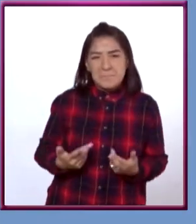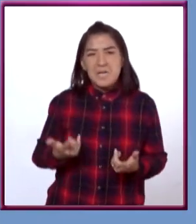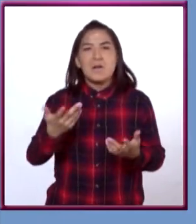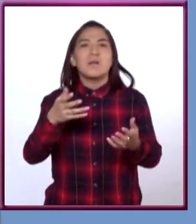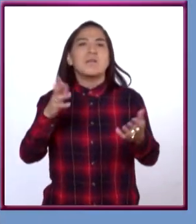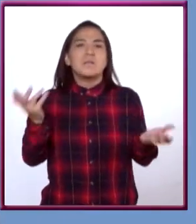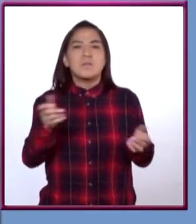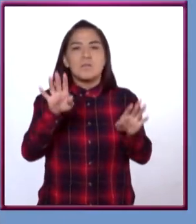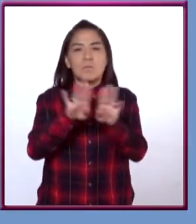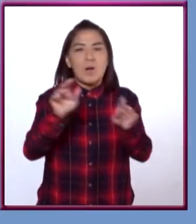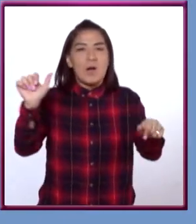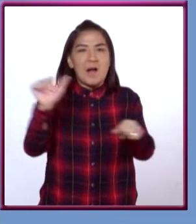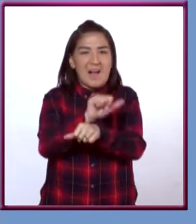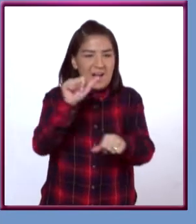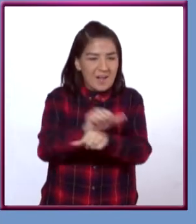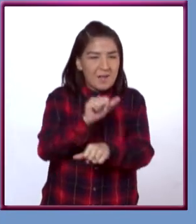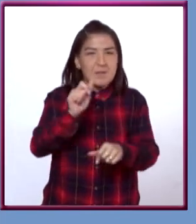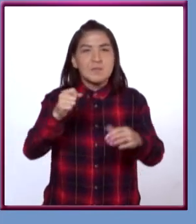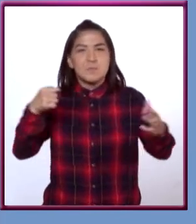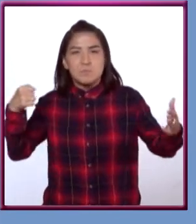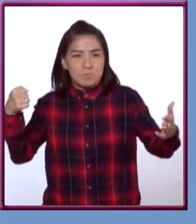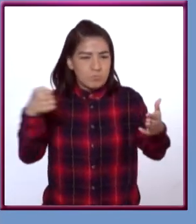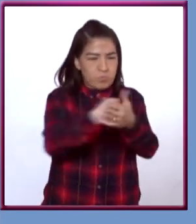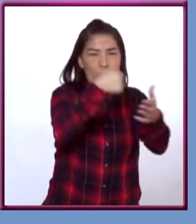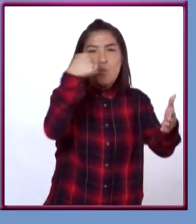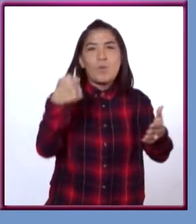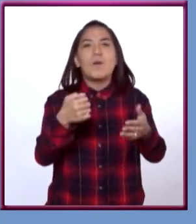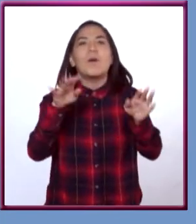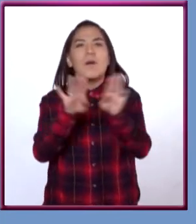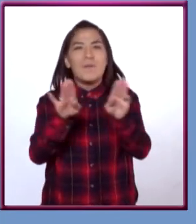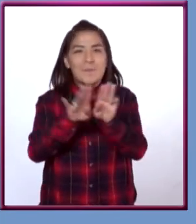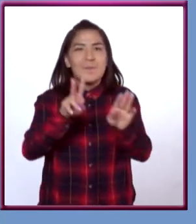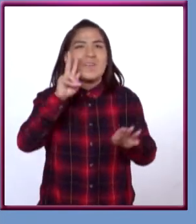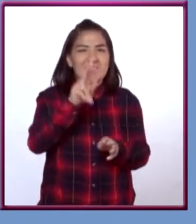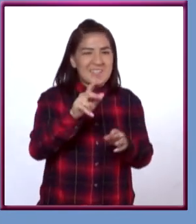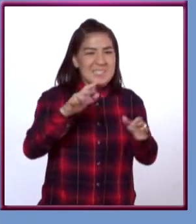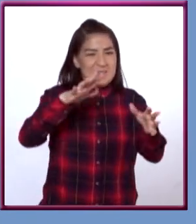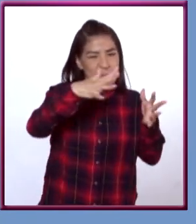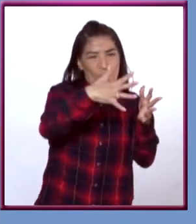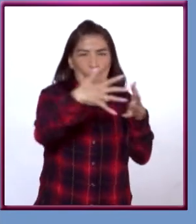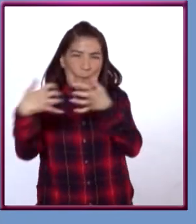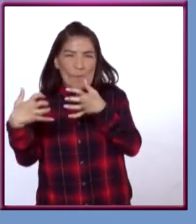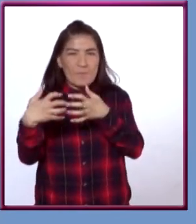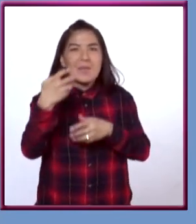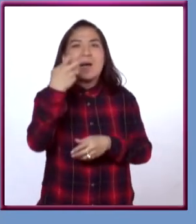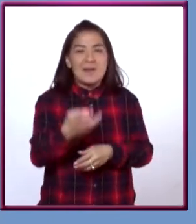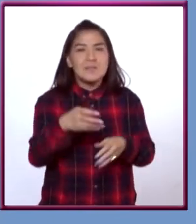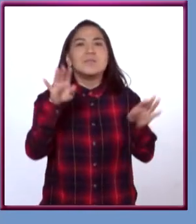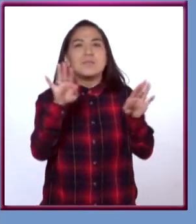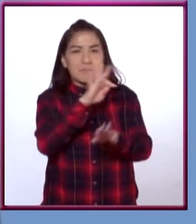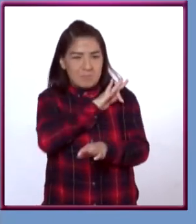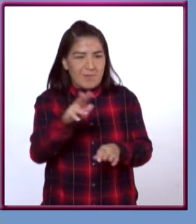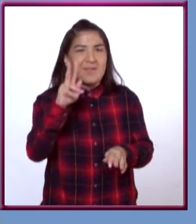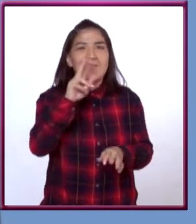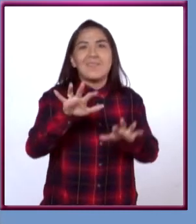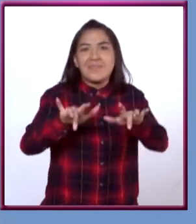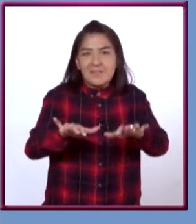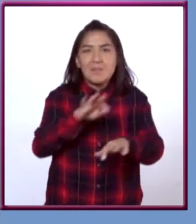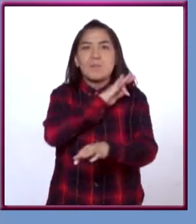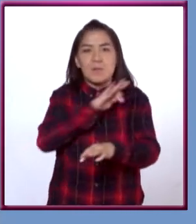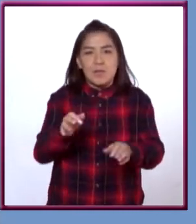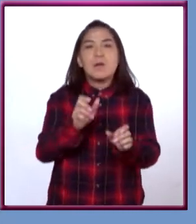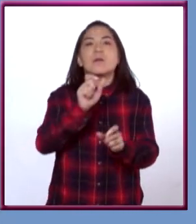impacta. Por ejemplo, simulaciones de autos chocando contra muros es algo súper empleado. Puedes estudiar las fuerzas sobre los